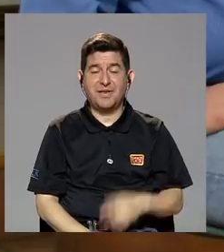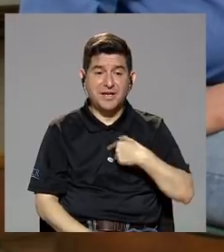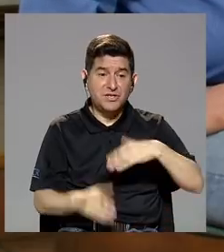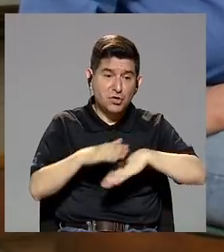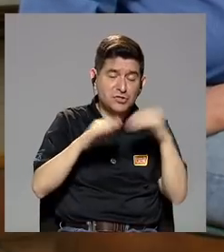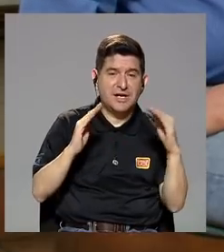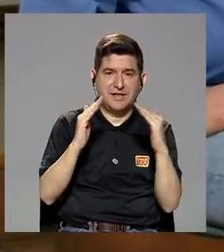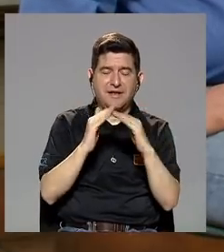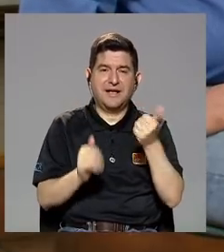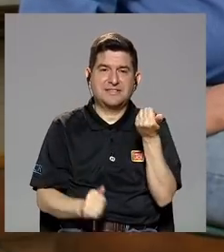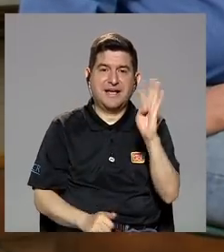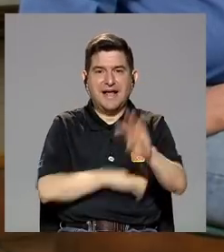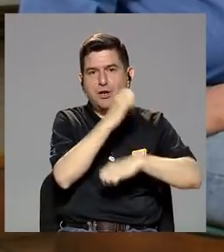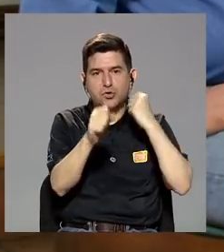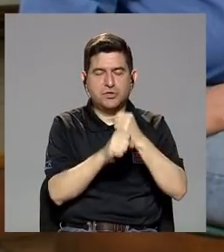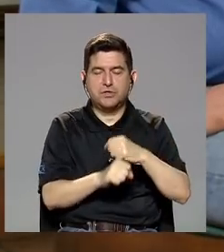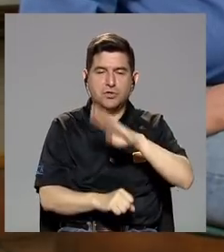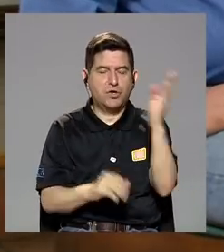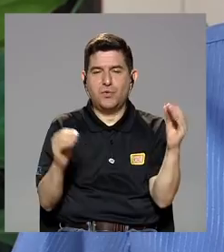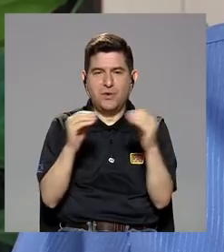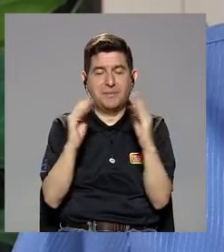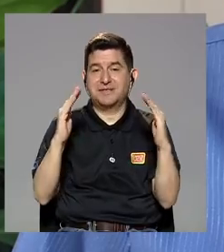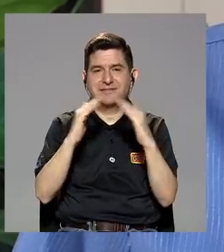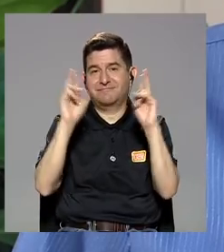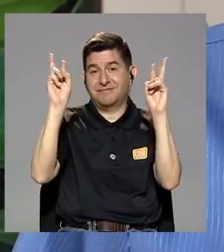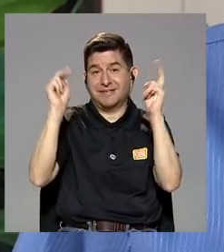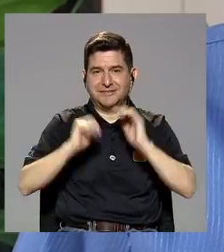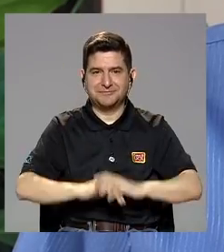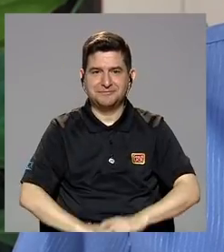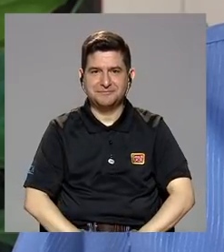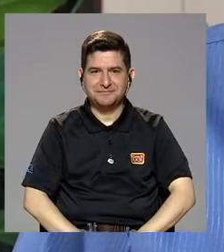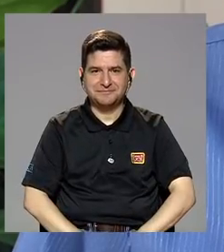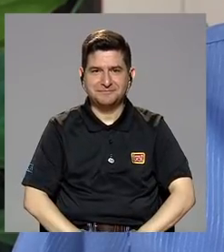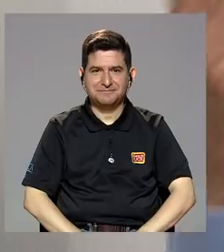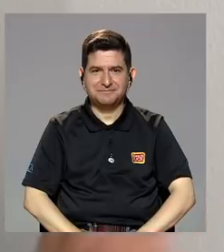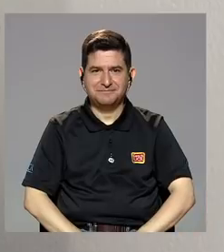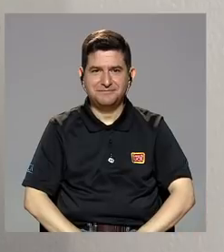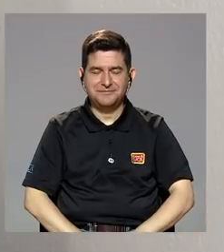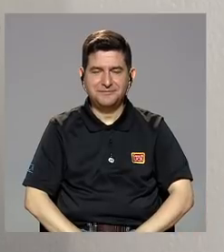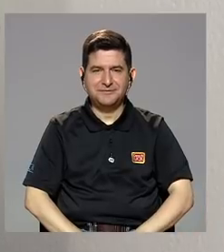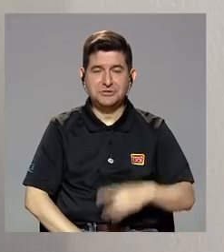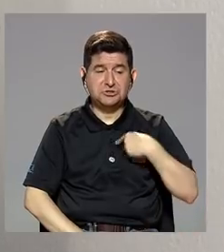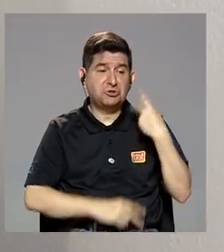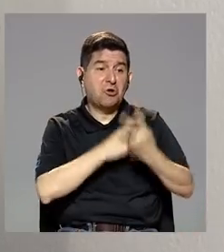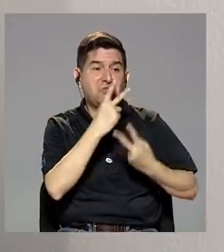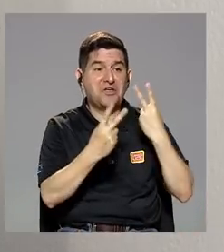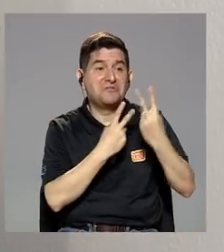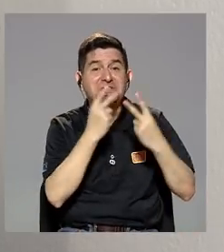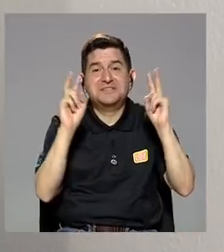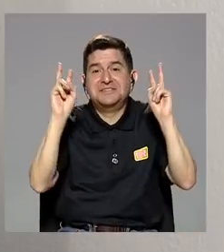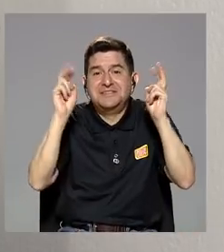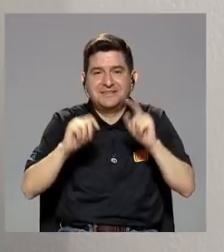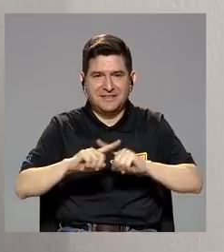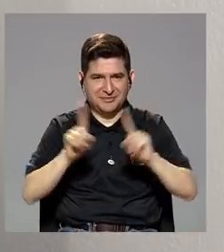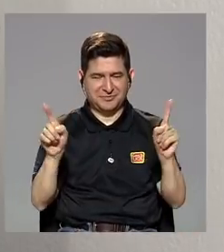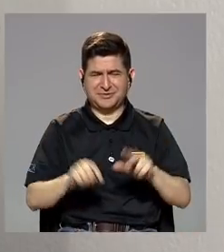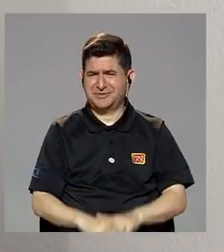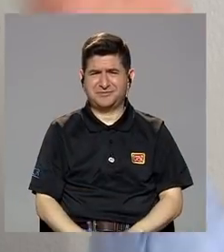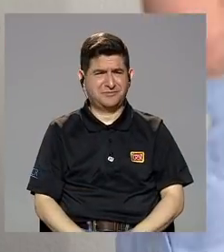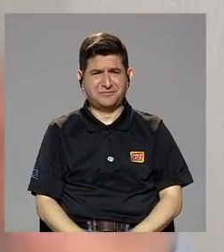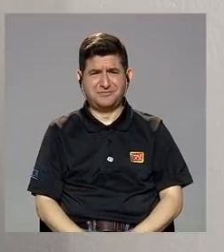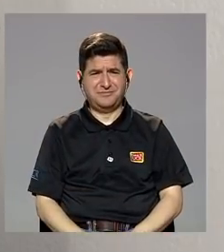casa a los 14 años y ya nunca más bocas o sea volvía de vacaciones pero ya no era